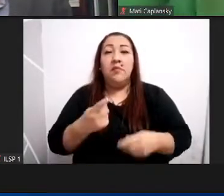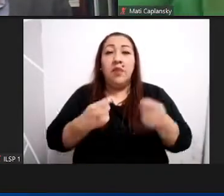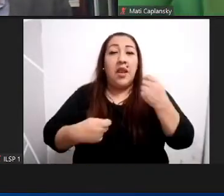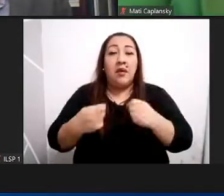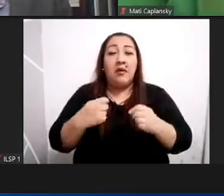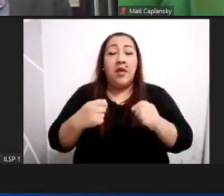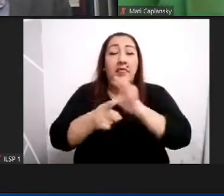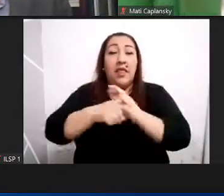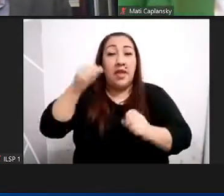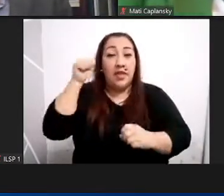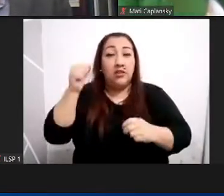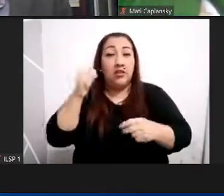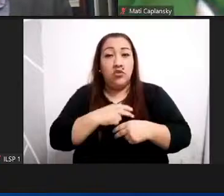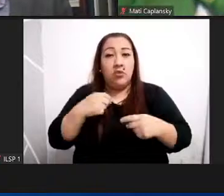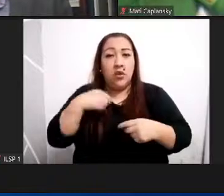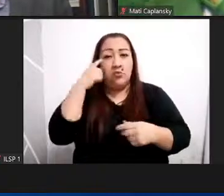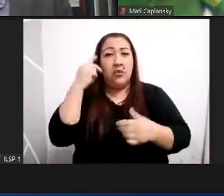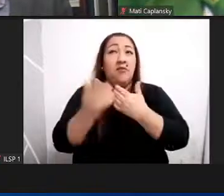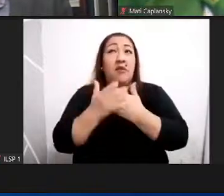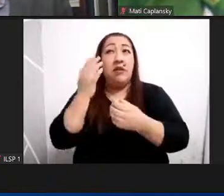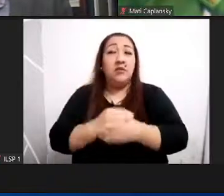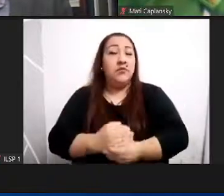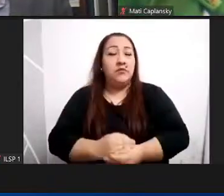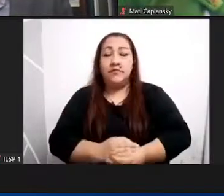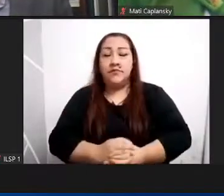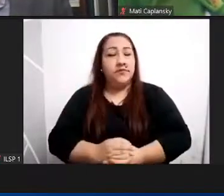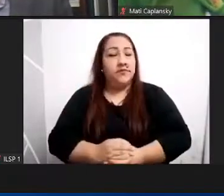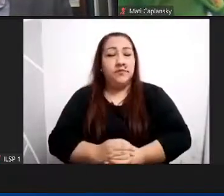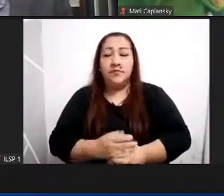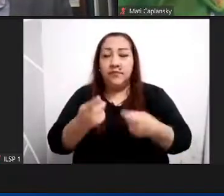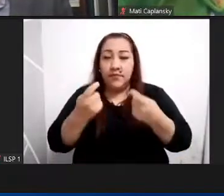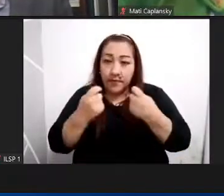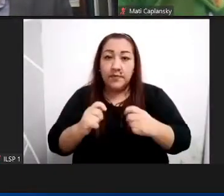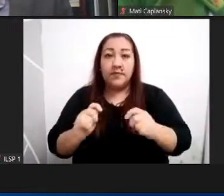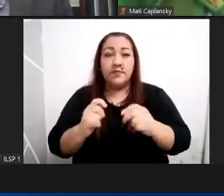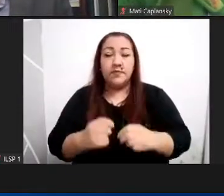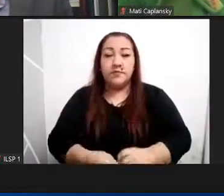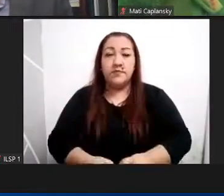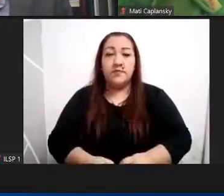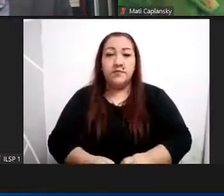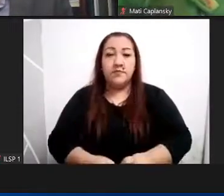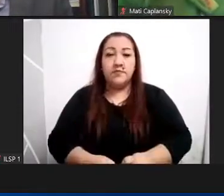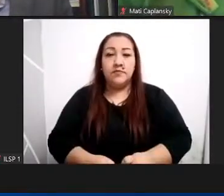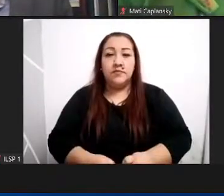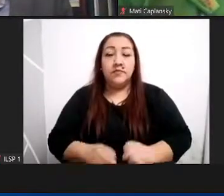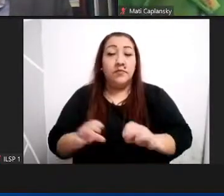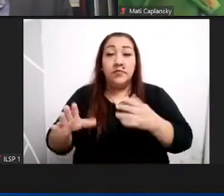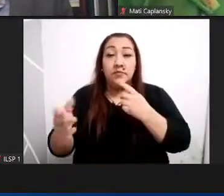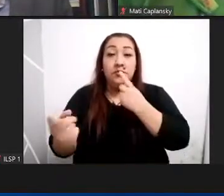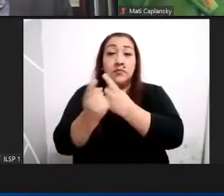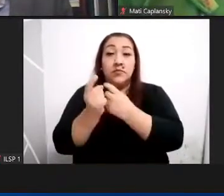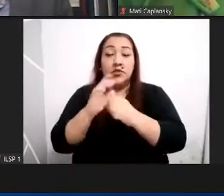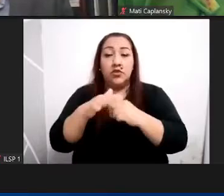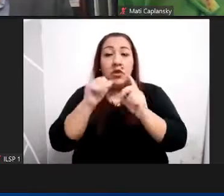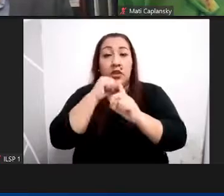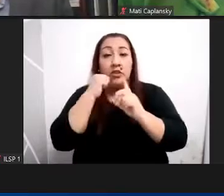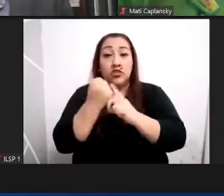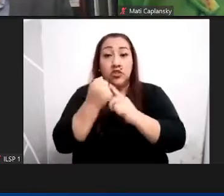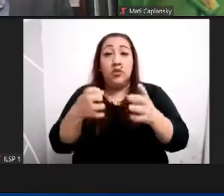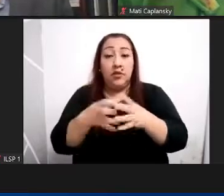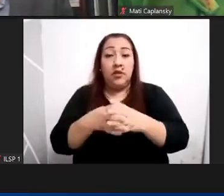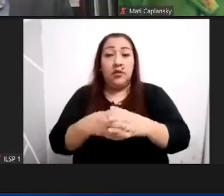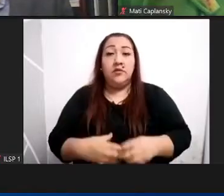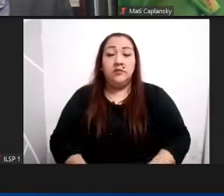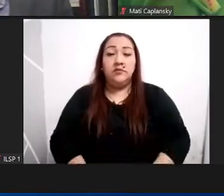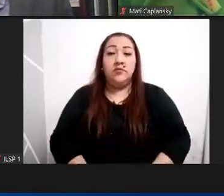sencillos de lo que parecen, ¿no? Hay que intentar acercarlos, ¿no?, a la sociedad, que un